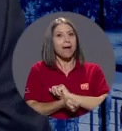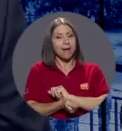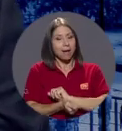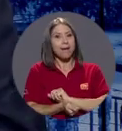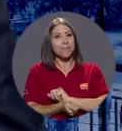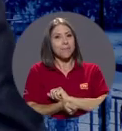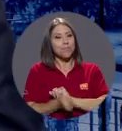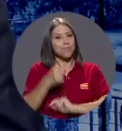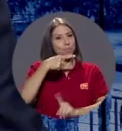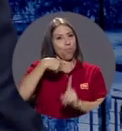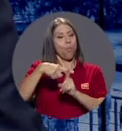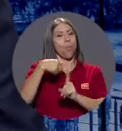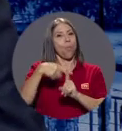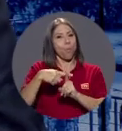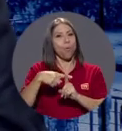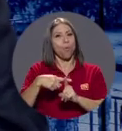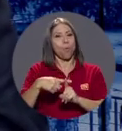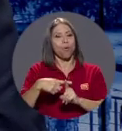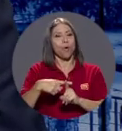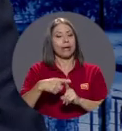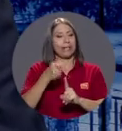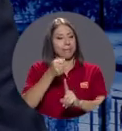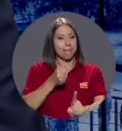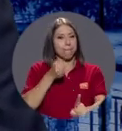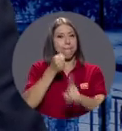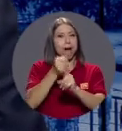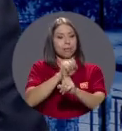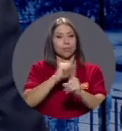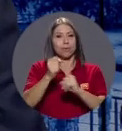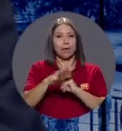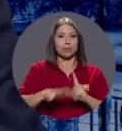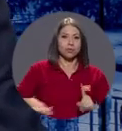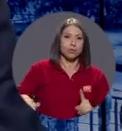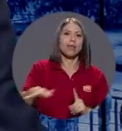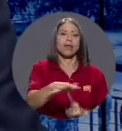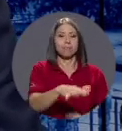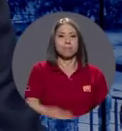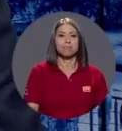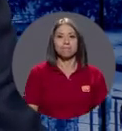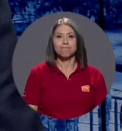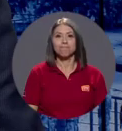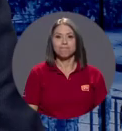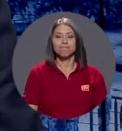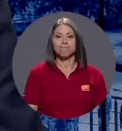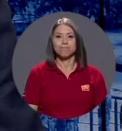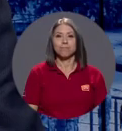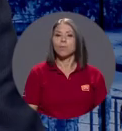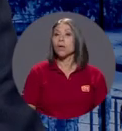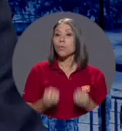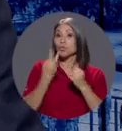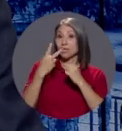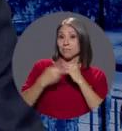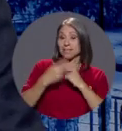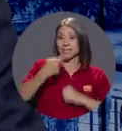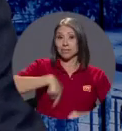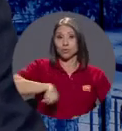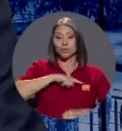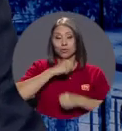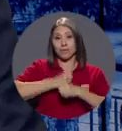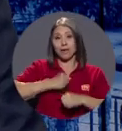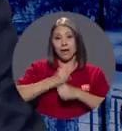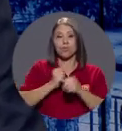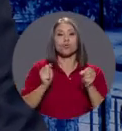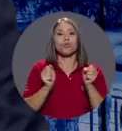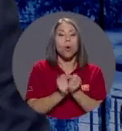cambio realmente positivo, o sea, que tenga un impacto en la sociedad de ese documento. Sí, muchas veces